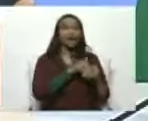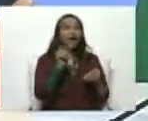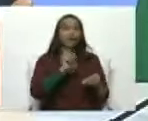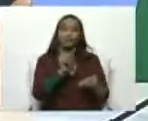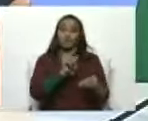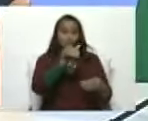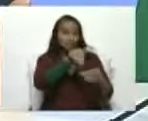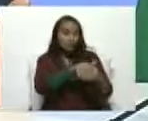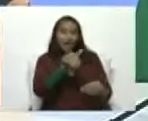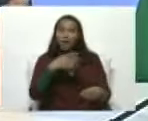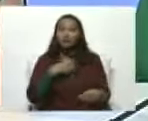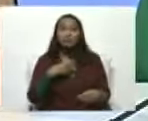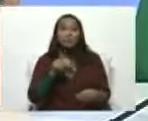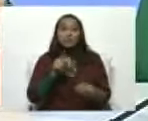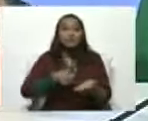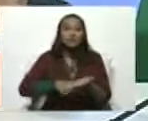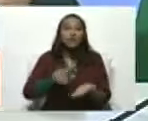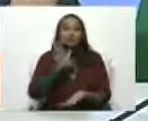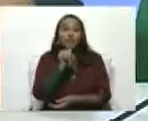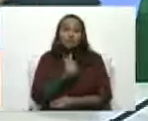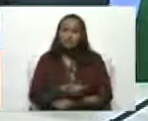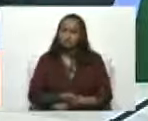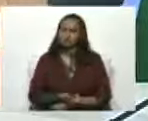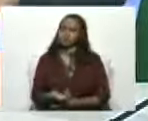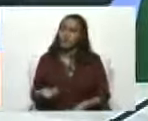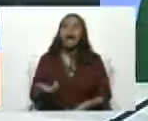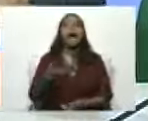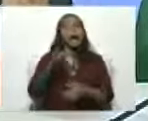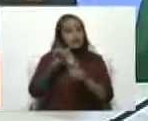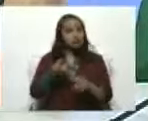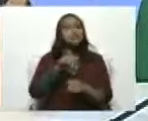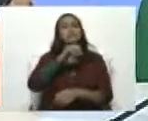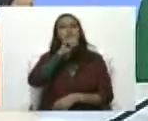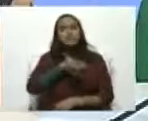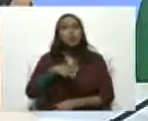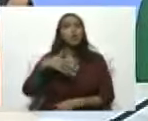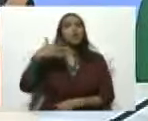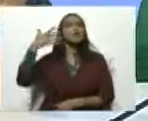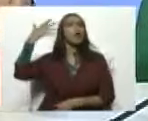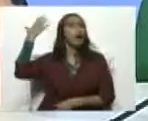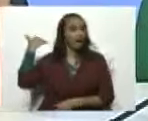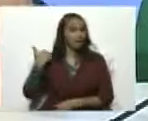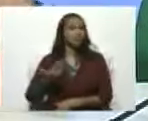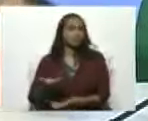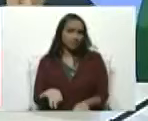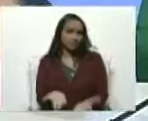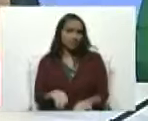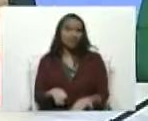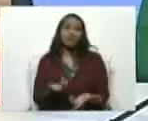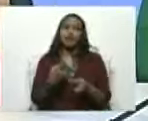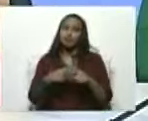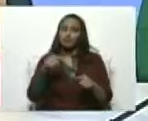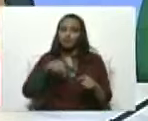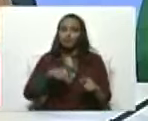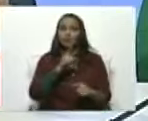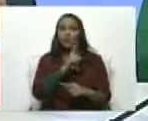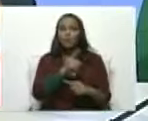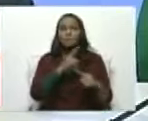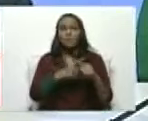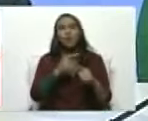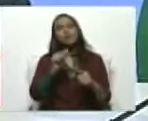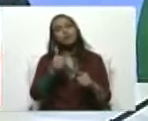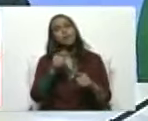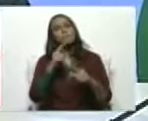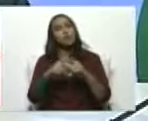era. Nosotros no, ¿vale? Nosotros vamos en otro ritmo. Este es un 1x10x7 que yo